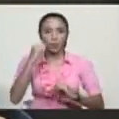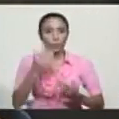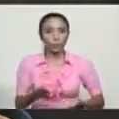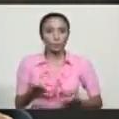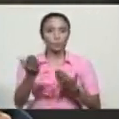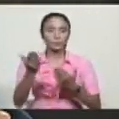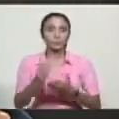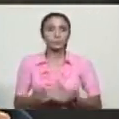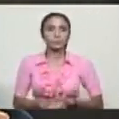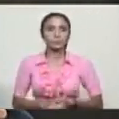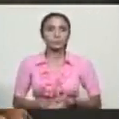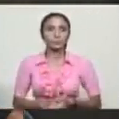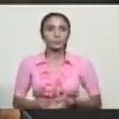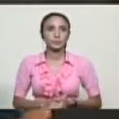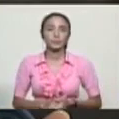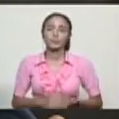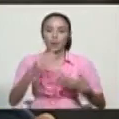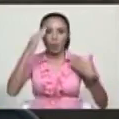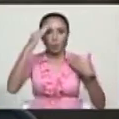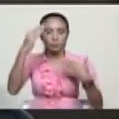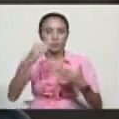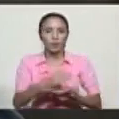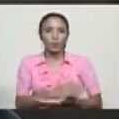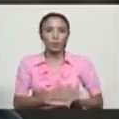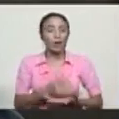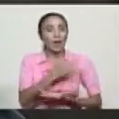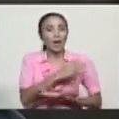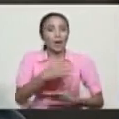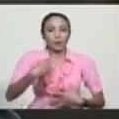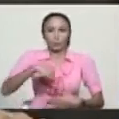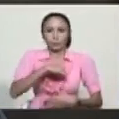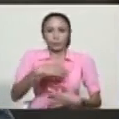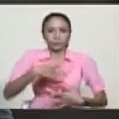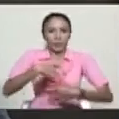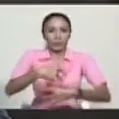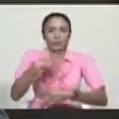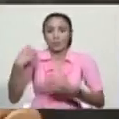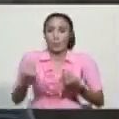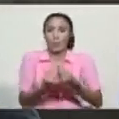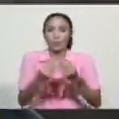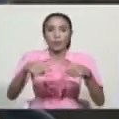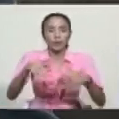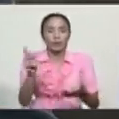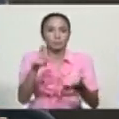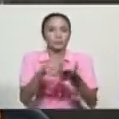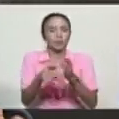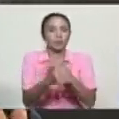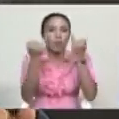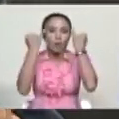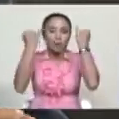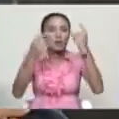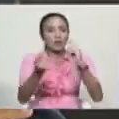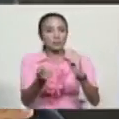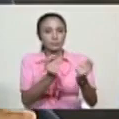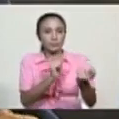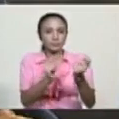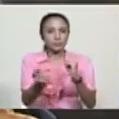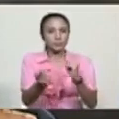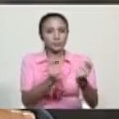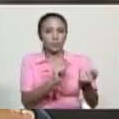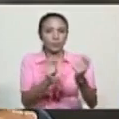Bolivariana. Para nosotros es el tercer año en que estamos aquí contribuyendo al